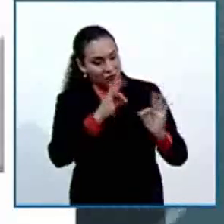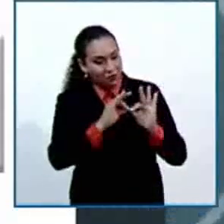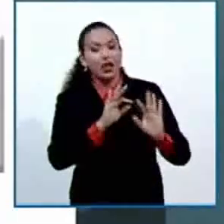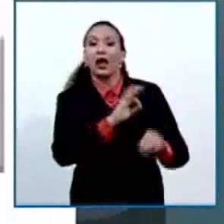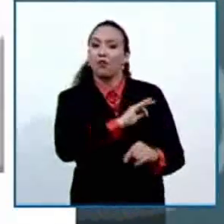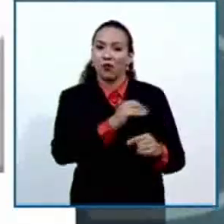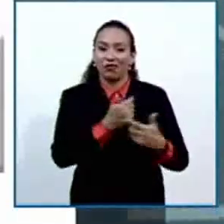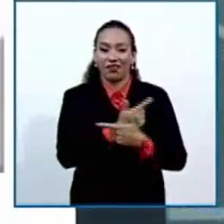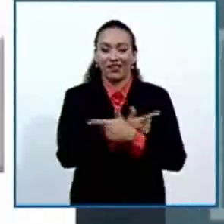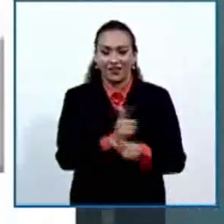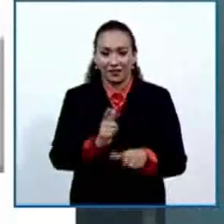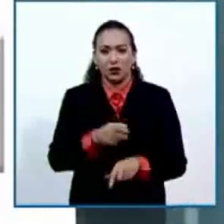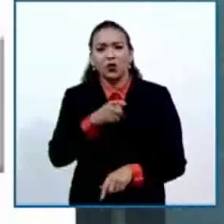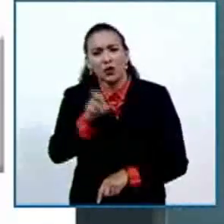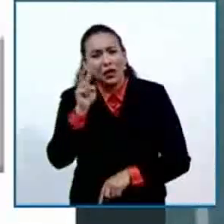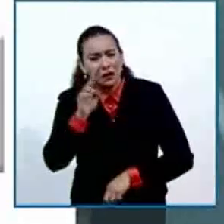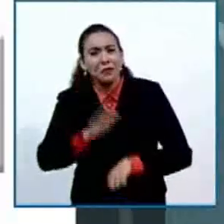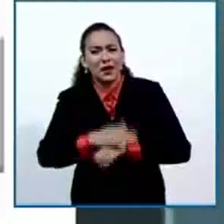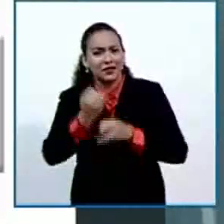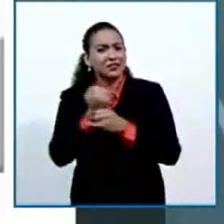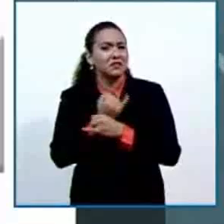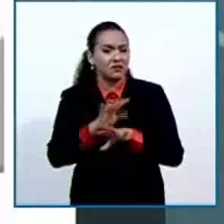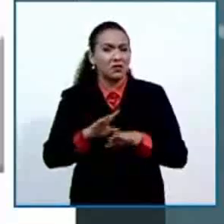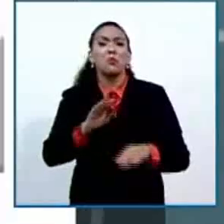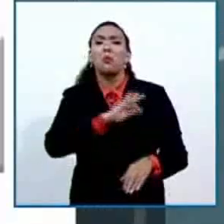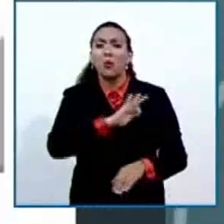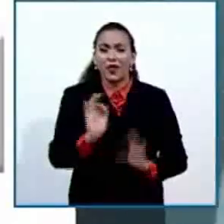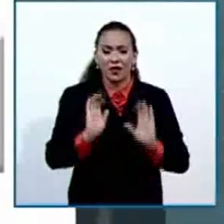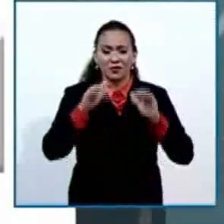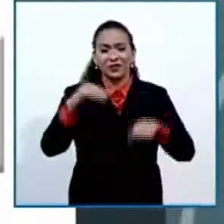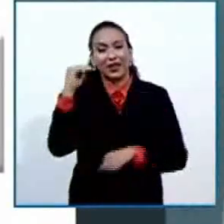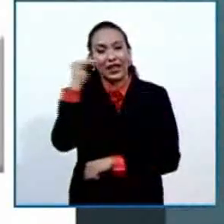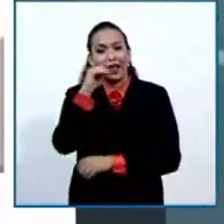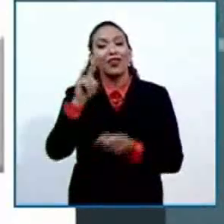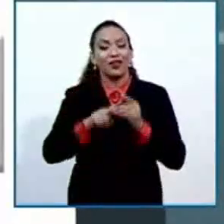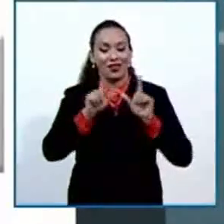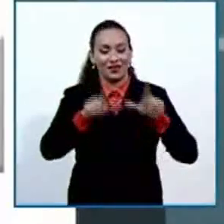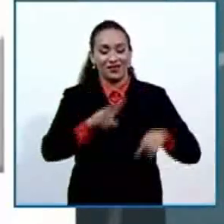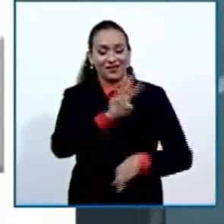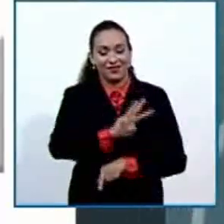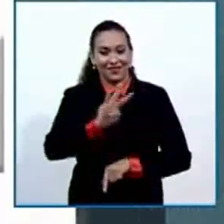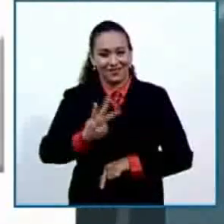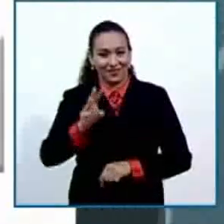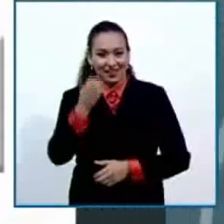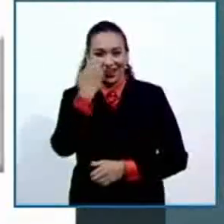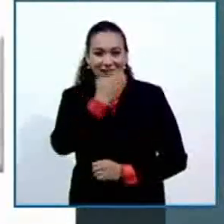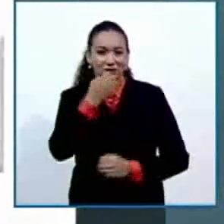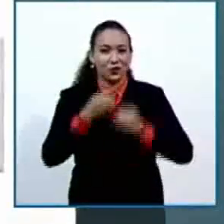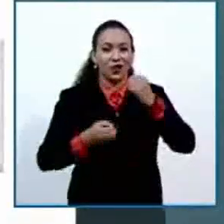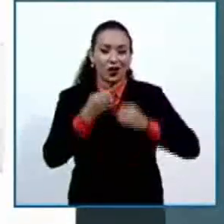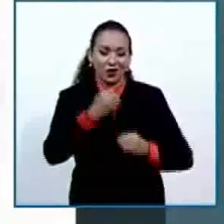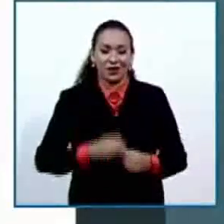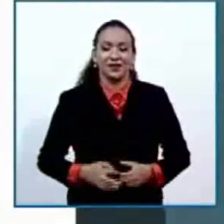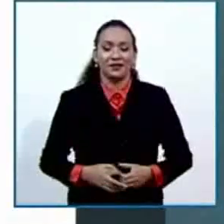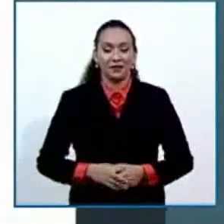Puede consultar todos los detalles e inscribirse de manera gratuita en el sitio web de la Escuela